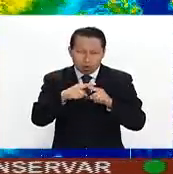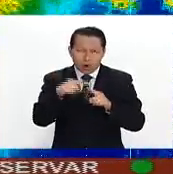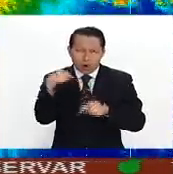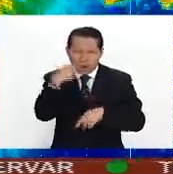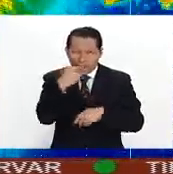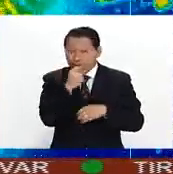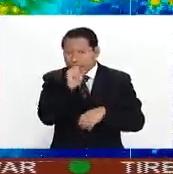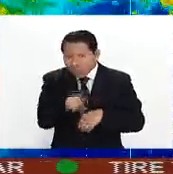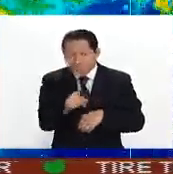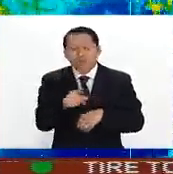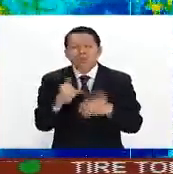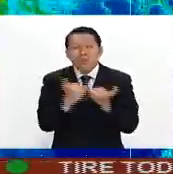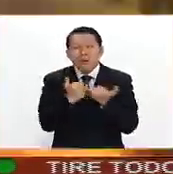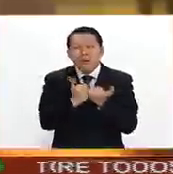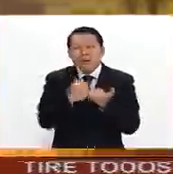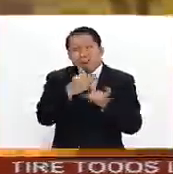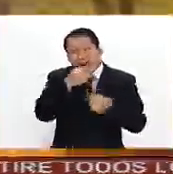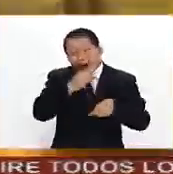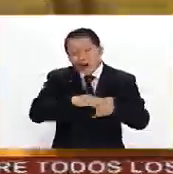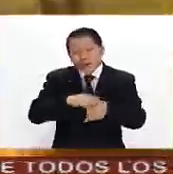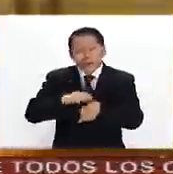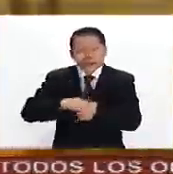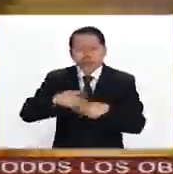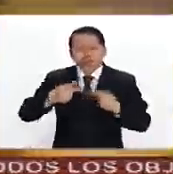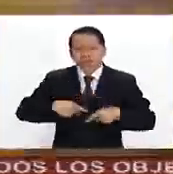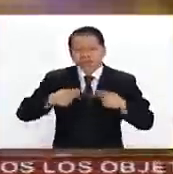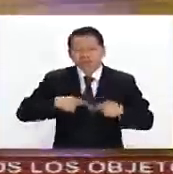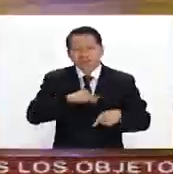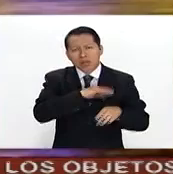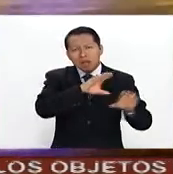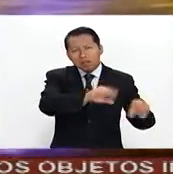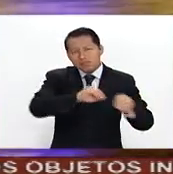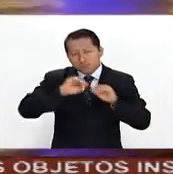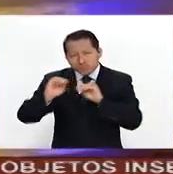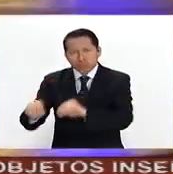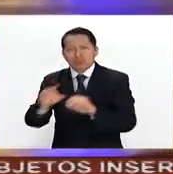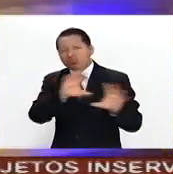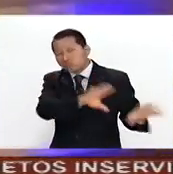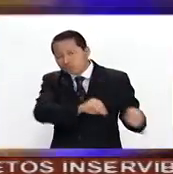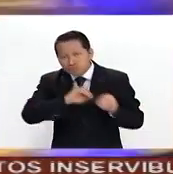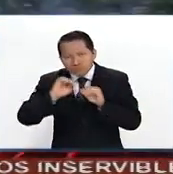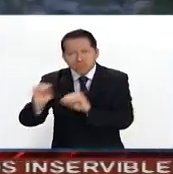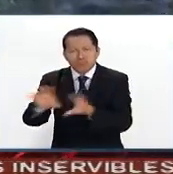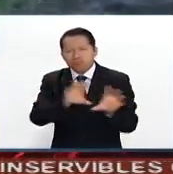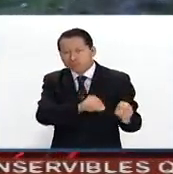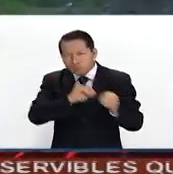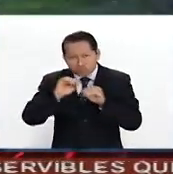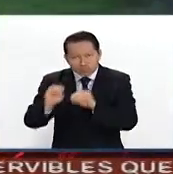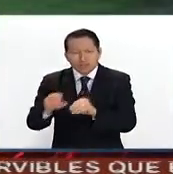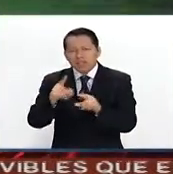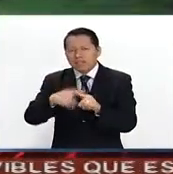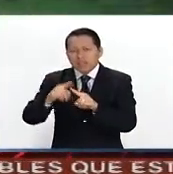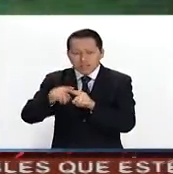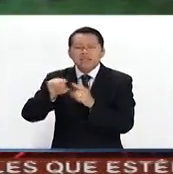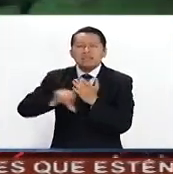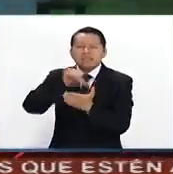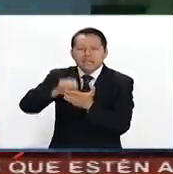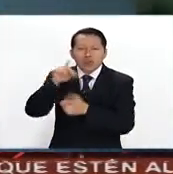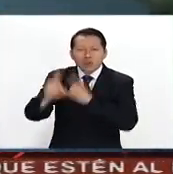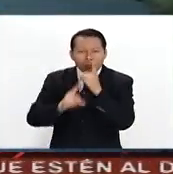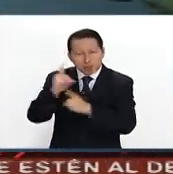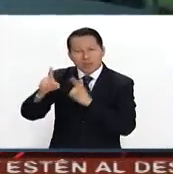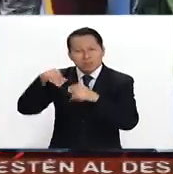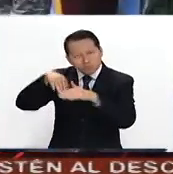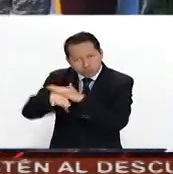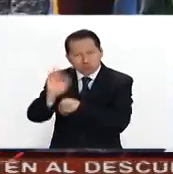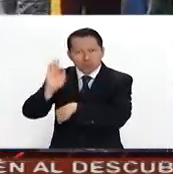para realojar en centros deportivos y escuelas a miles de personas residentes en la región ante la grave amenaza que